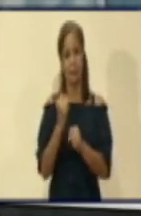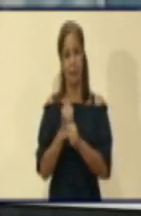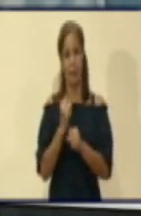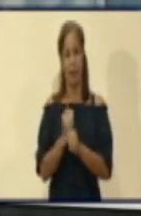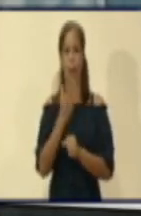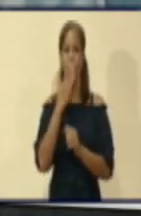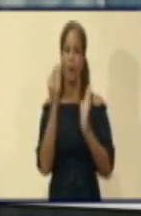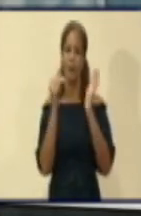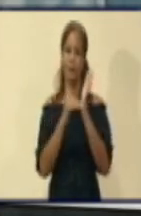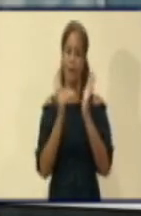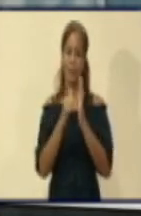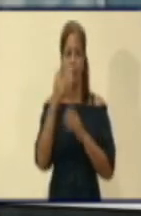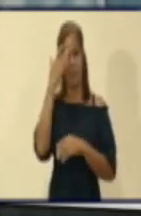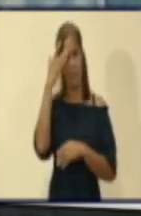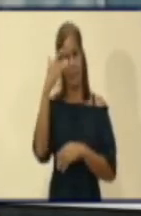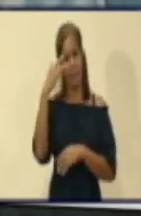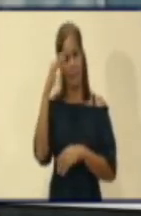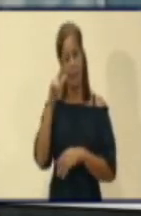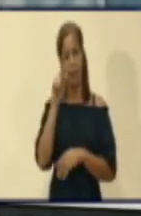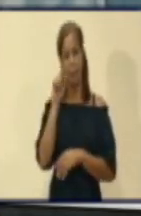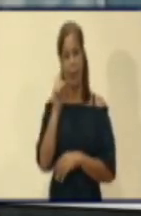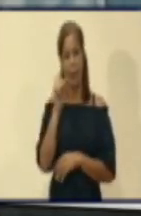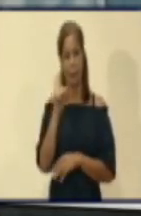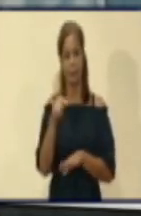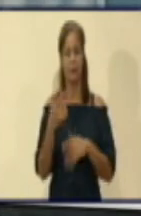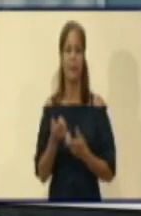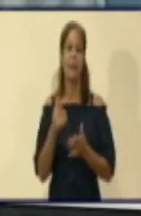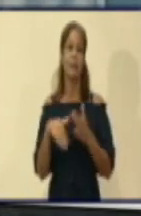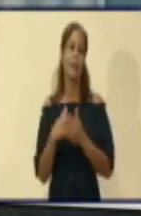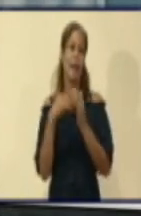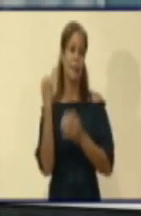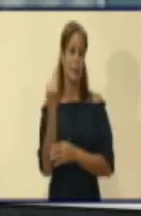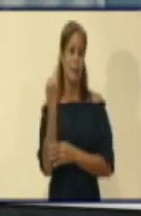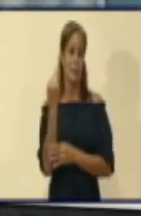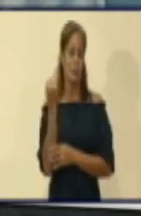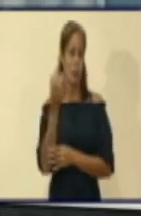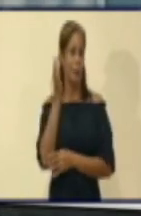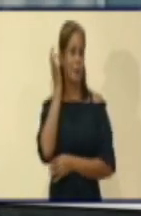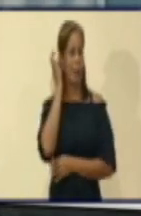la felicitación para ti en este Día Internacional de la Mujer. En